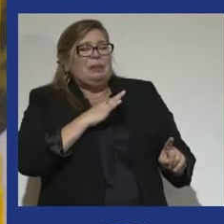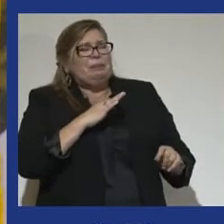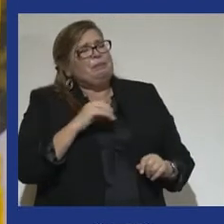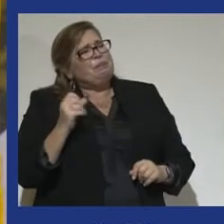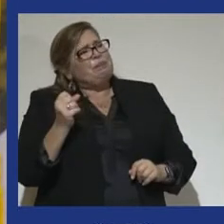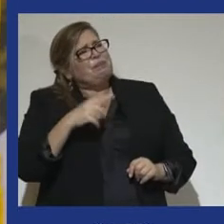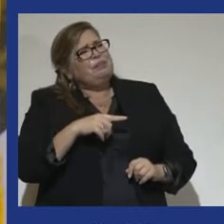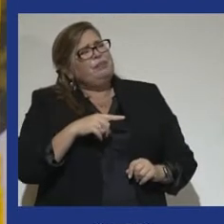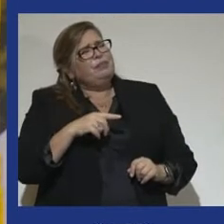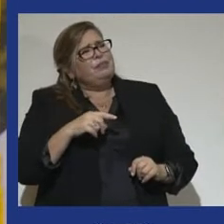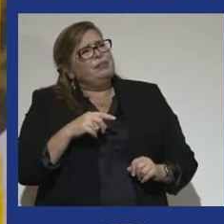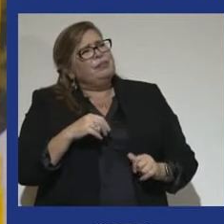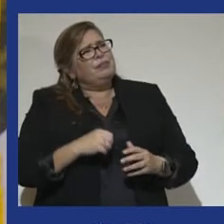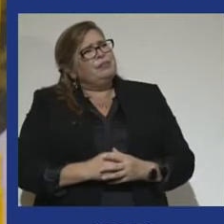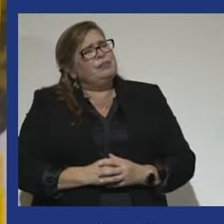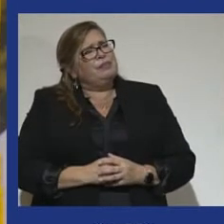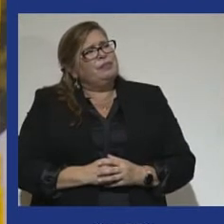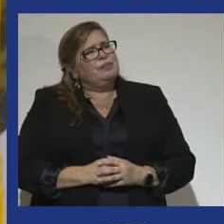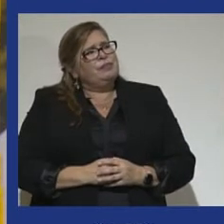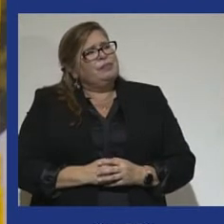y además hay